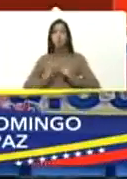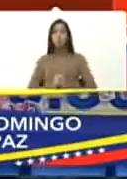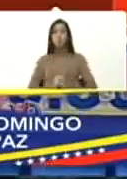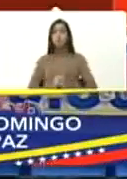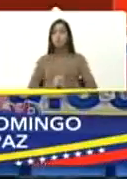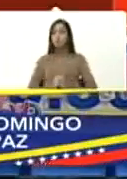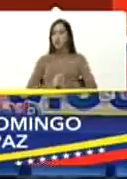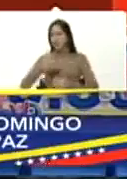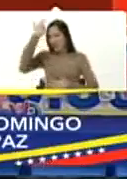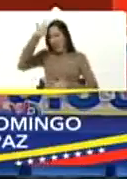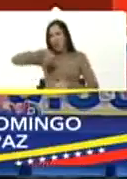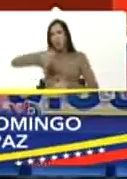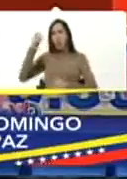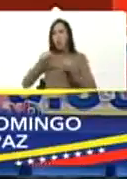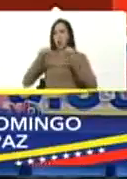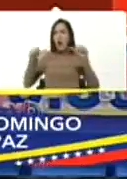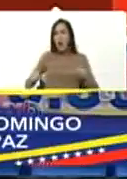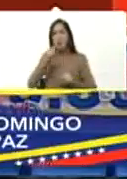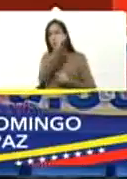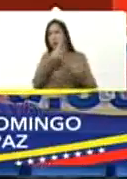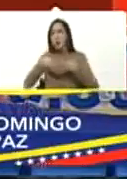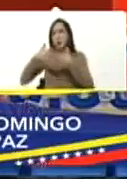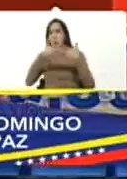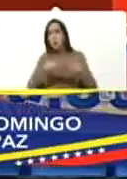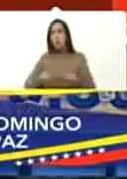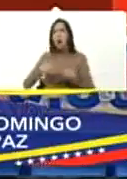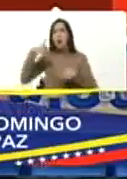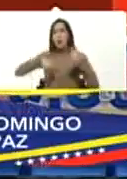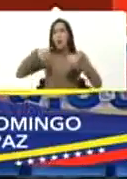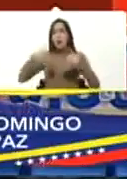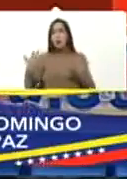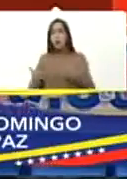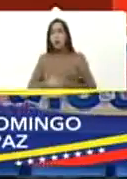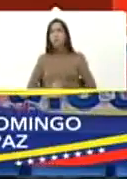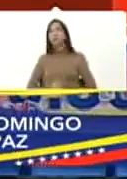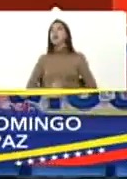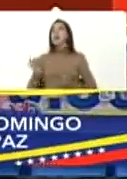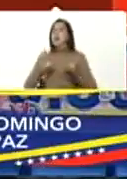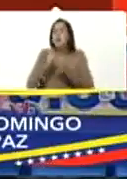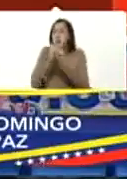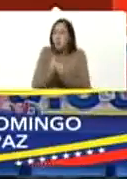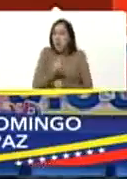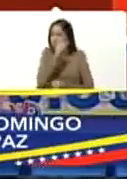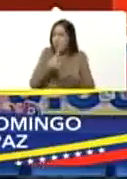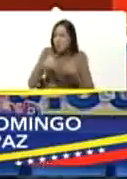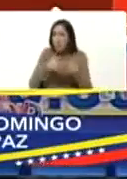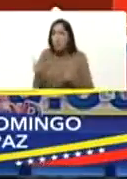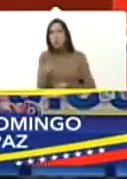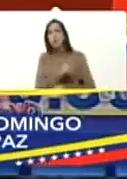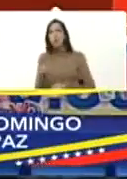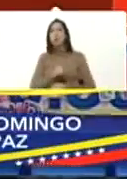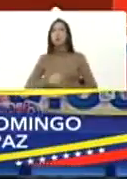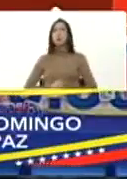la vergüenza del sistema electoral estadounidense. Nadie confía en el sistema electoral de Estados